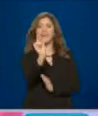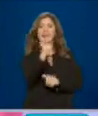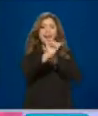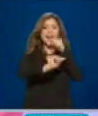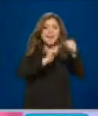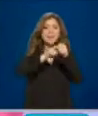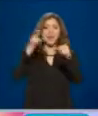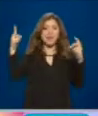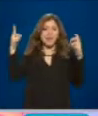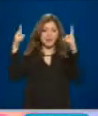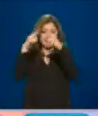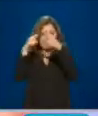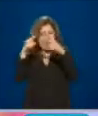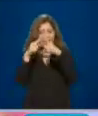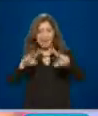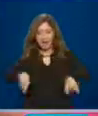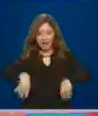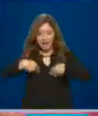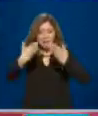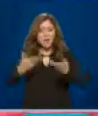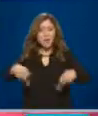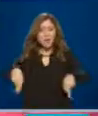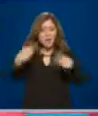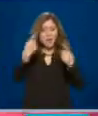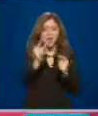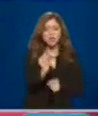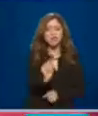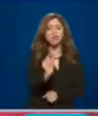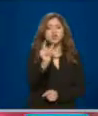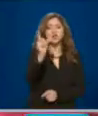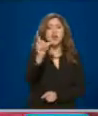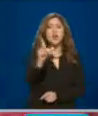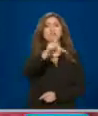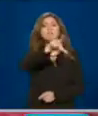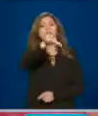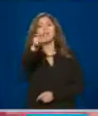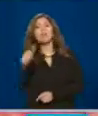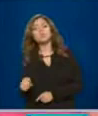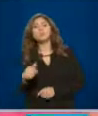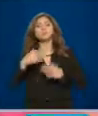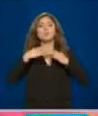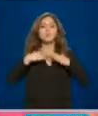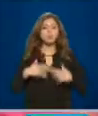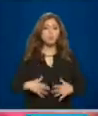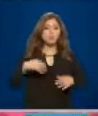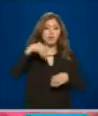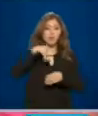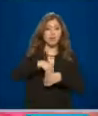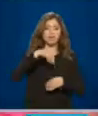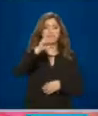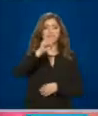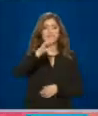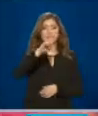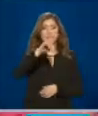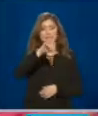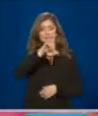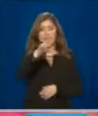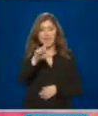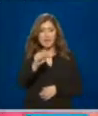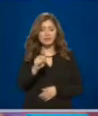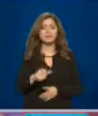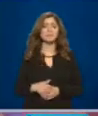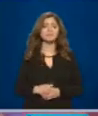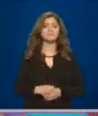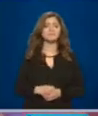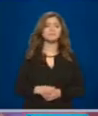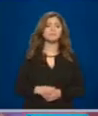pues venden las mulitas de todos tamaños, chiquitas, grandotas, y traen encima sus costalitos de semillas. Sí, muy adornadas, ¿no? Sí, además.